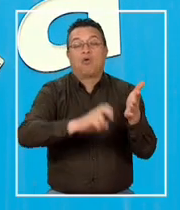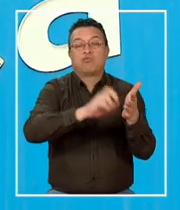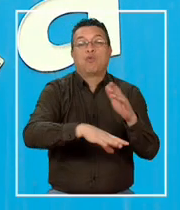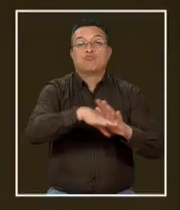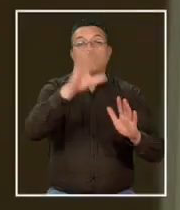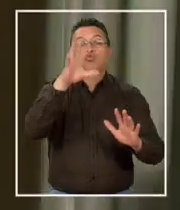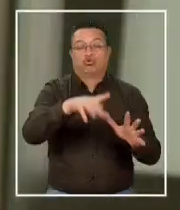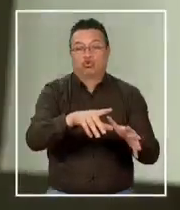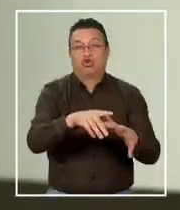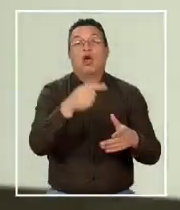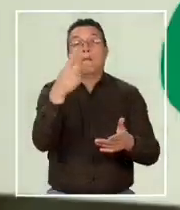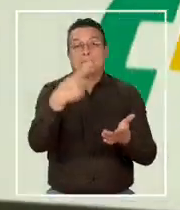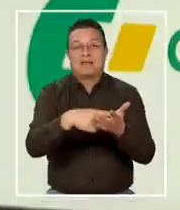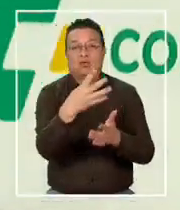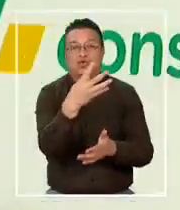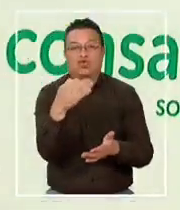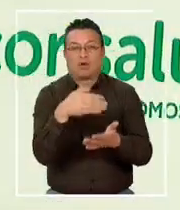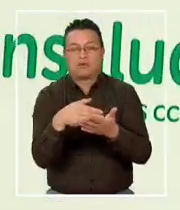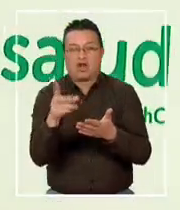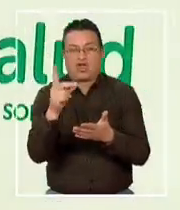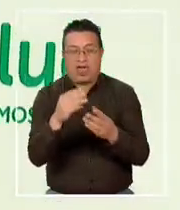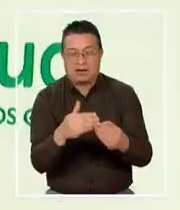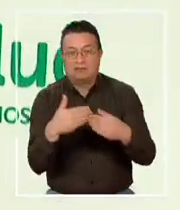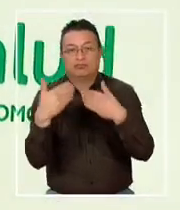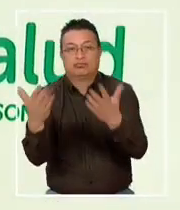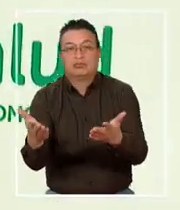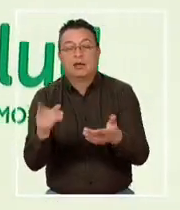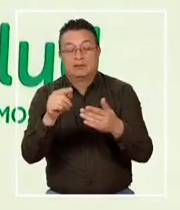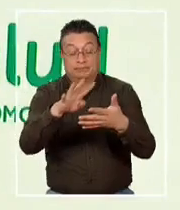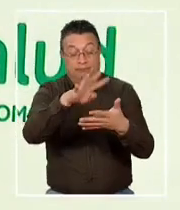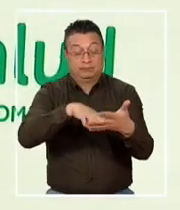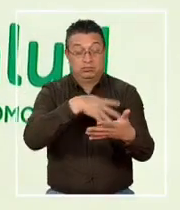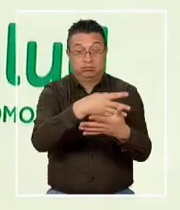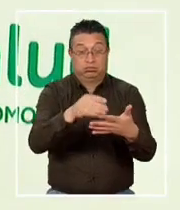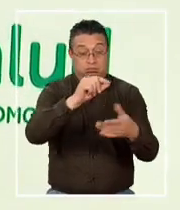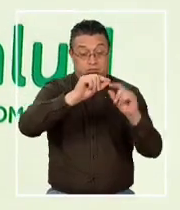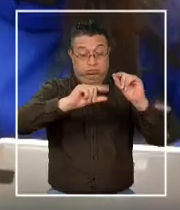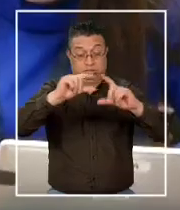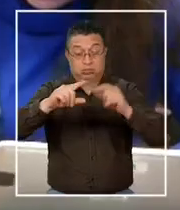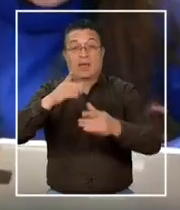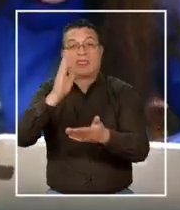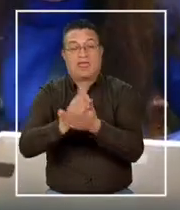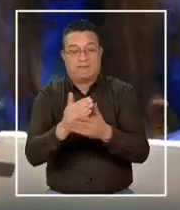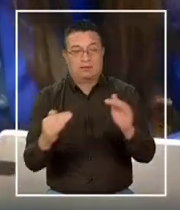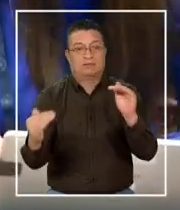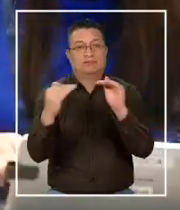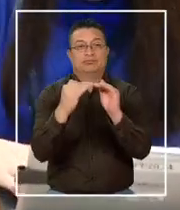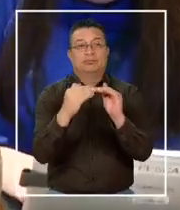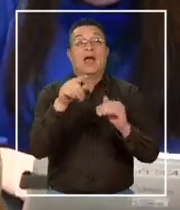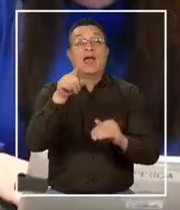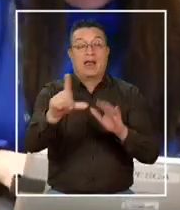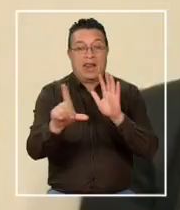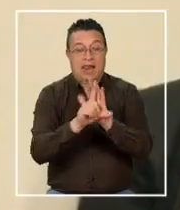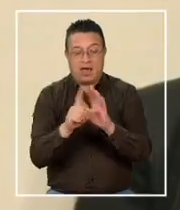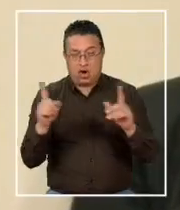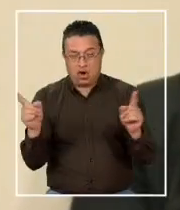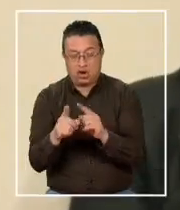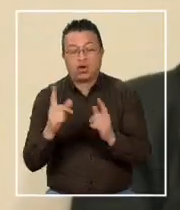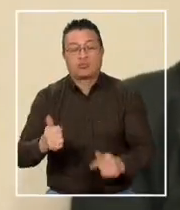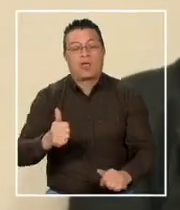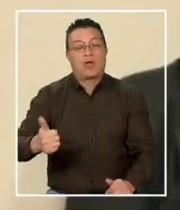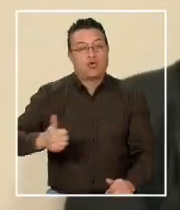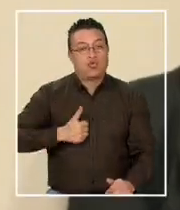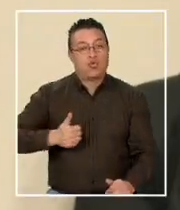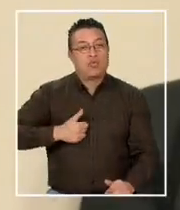por 1.400 millones de dólares y adecuar la denominada tabla de factores. El gobierno presentó una ley corta para dar cumplimiento